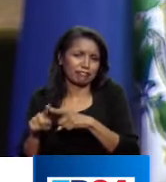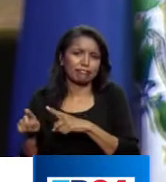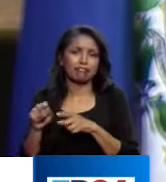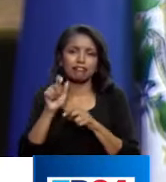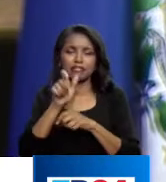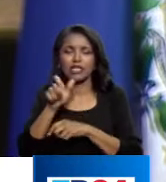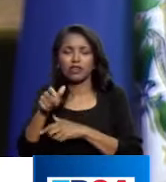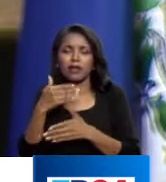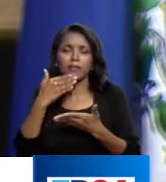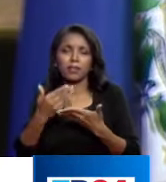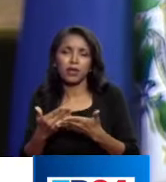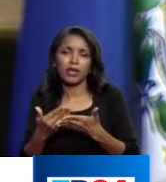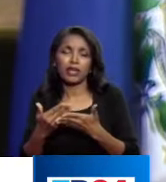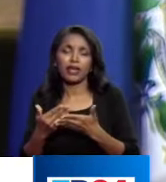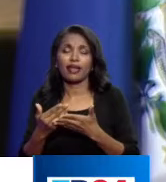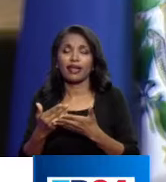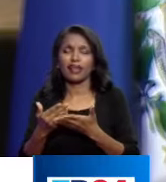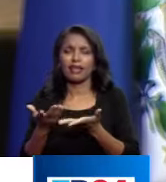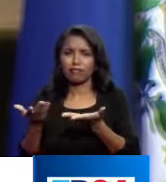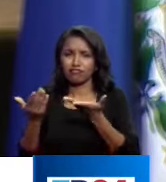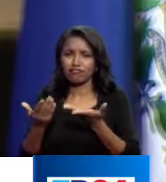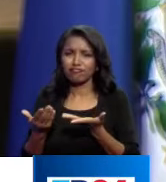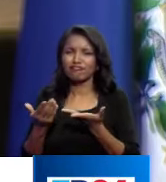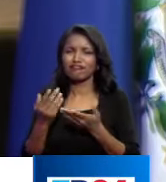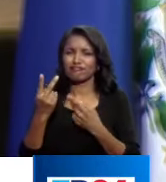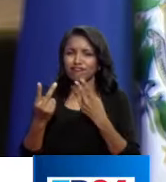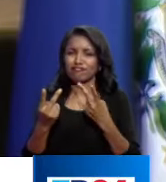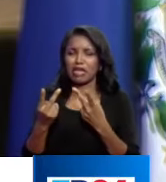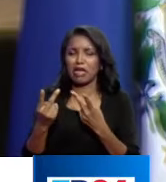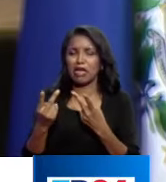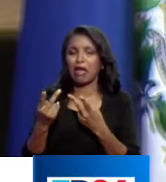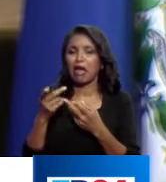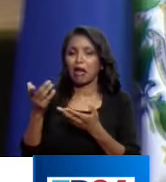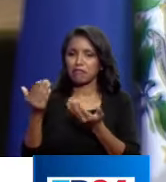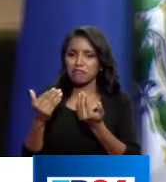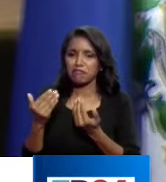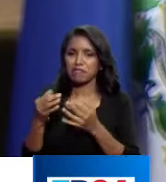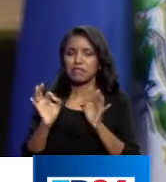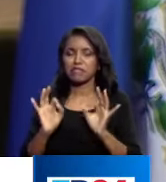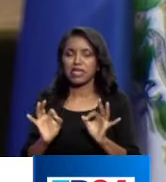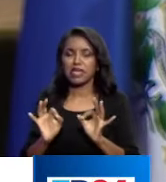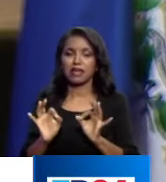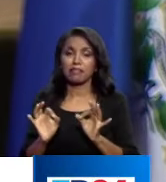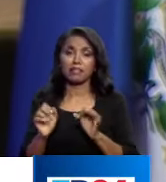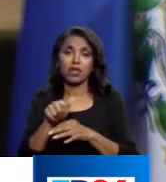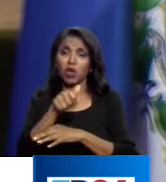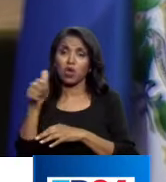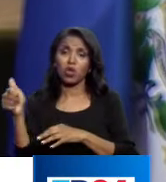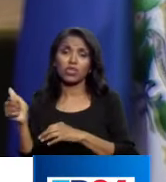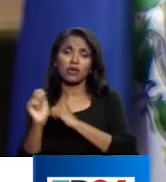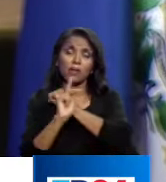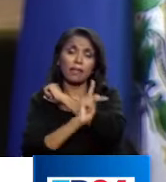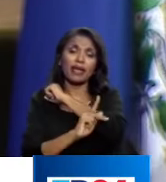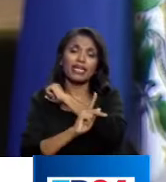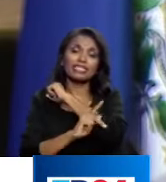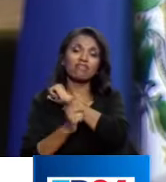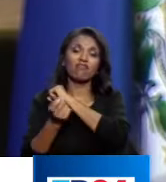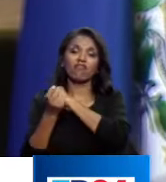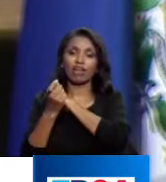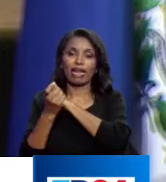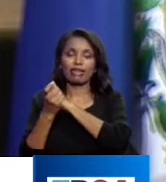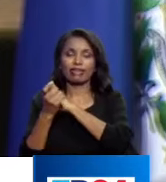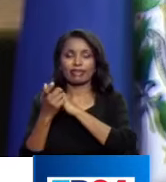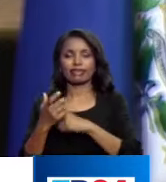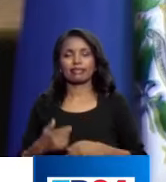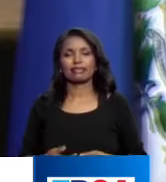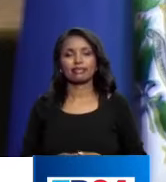que sabe atender a los visitantes, pero el mundo no lo sabe. todo esto y todo este potencial, pero nadie se